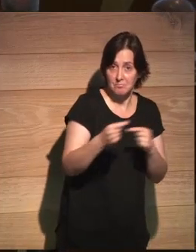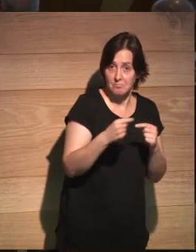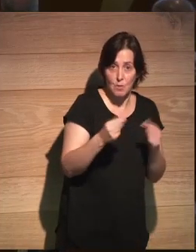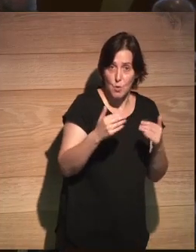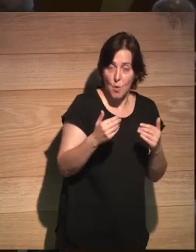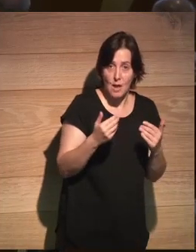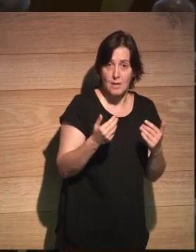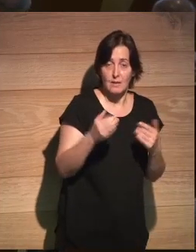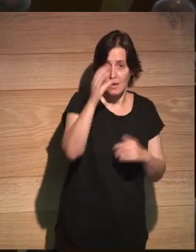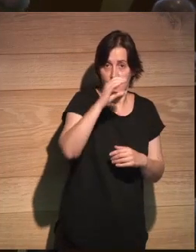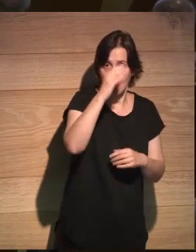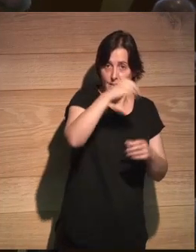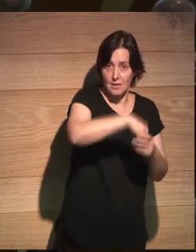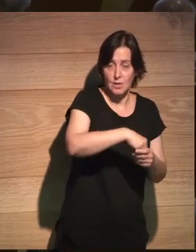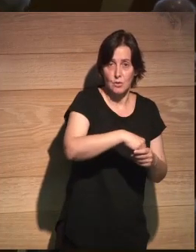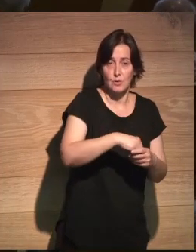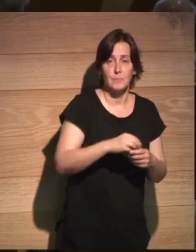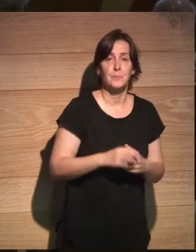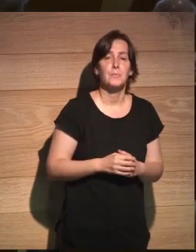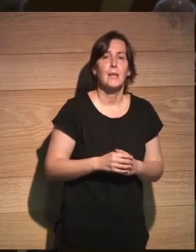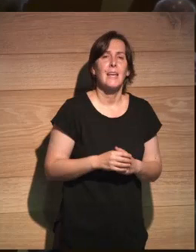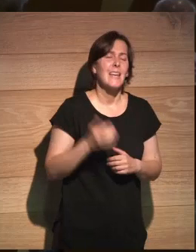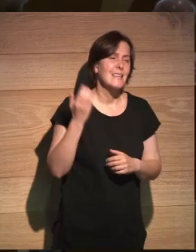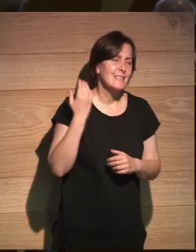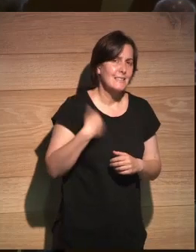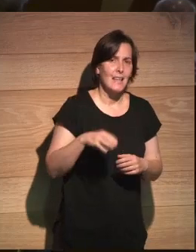Insisto, el que hay demasiados politólogos ya.